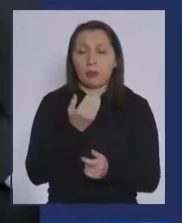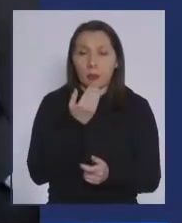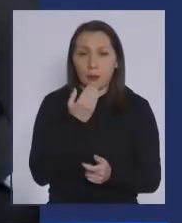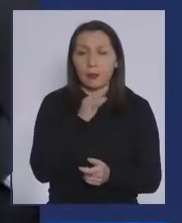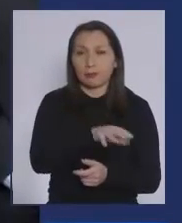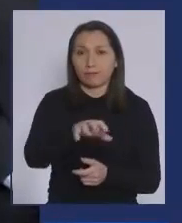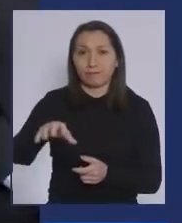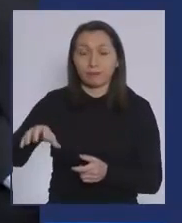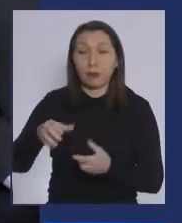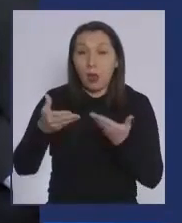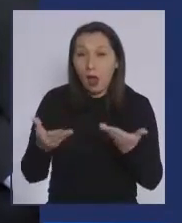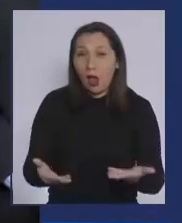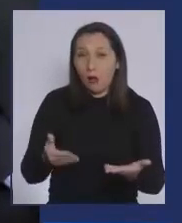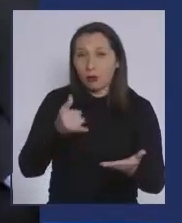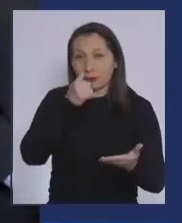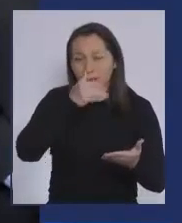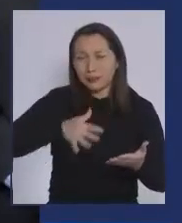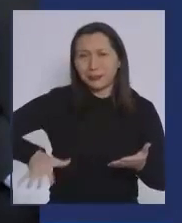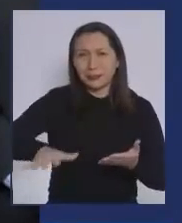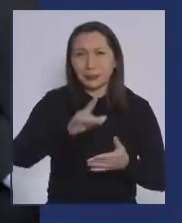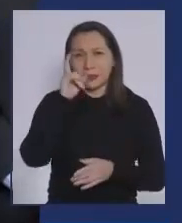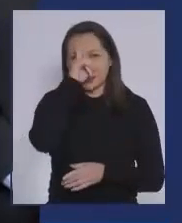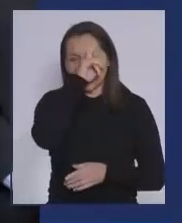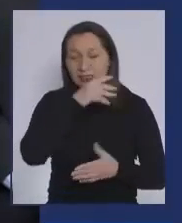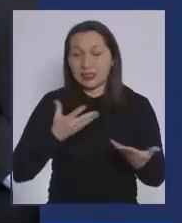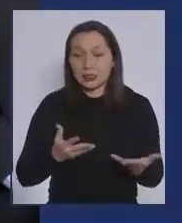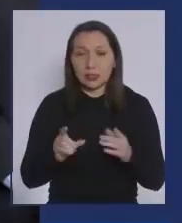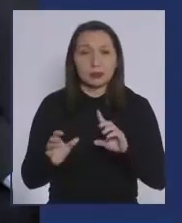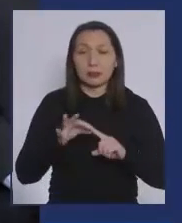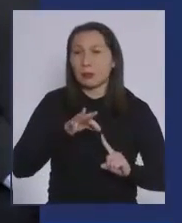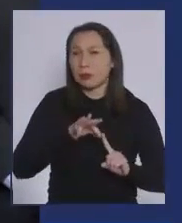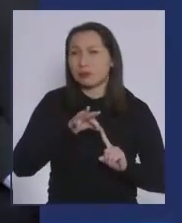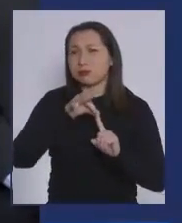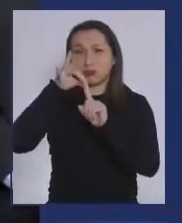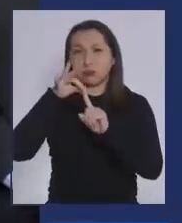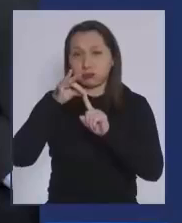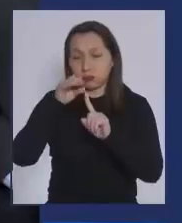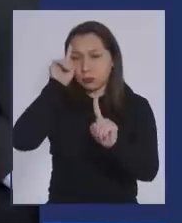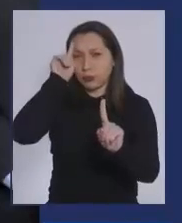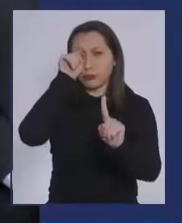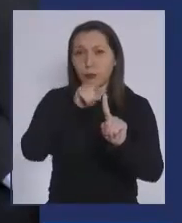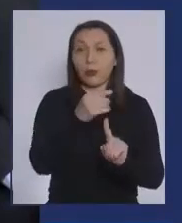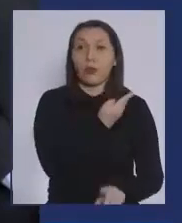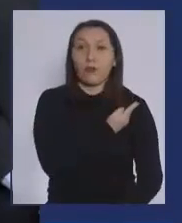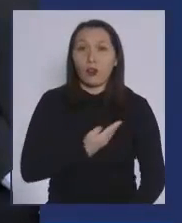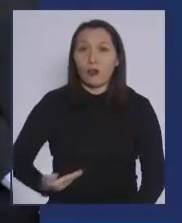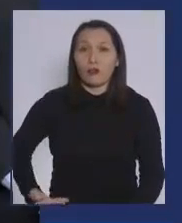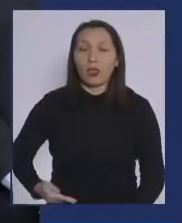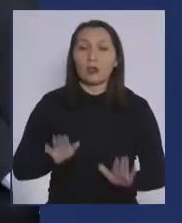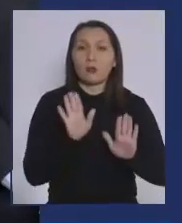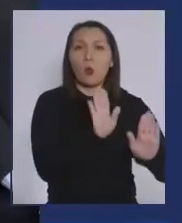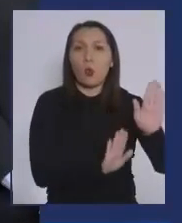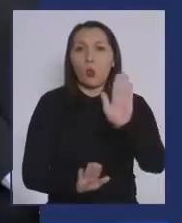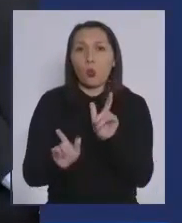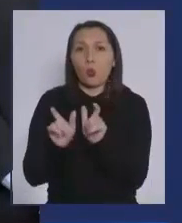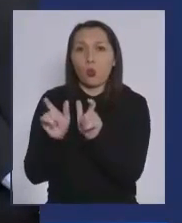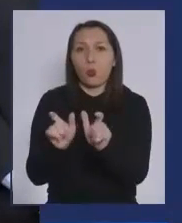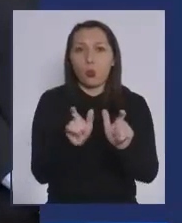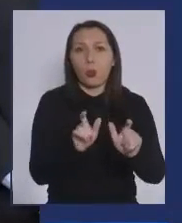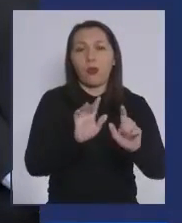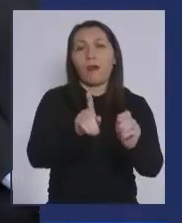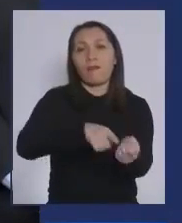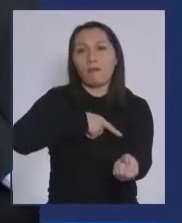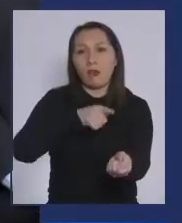en tiempos de adversidad la principal misión del gobierno es proteger a las familias